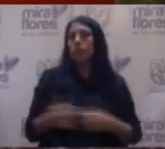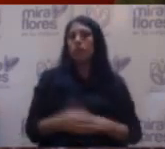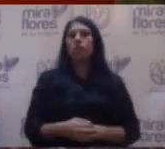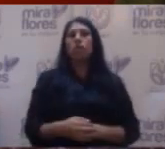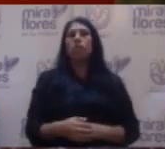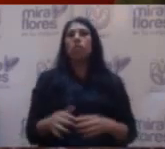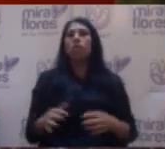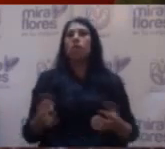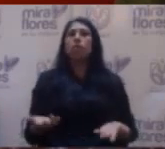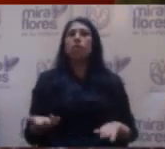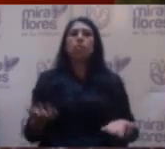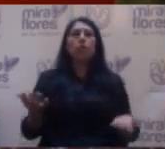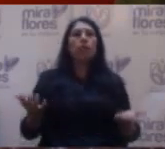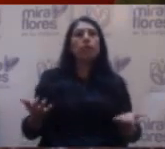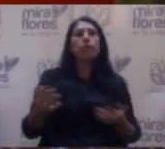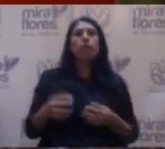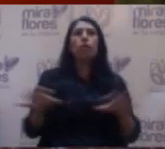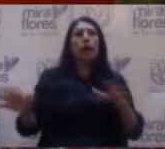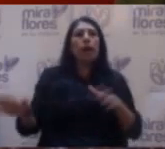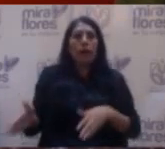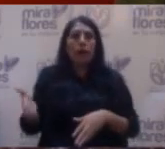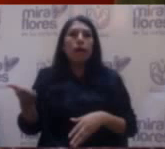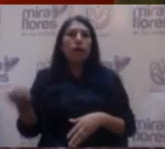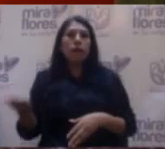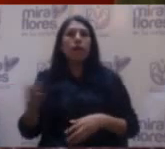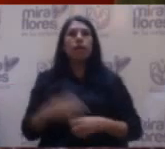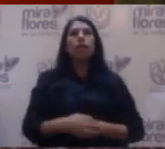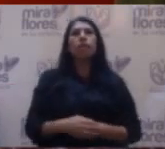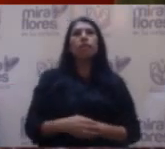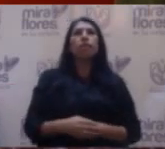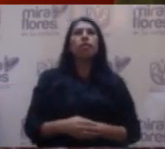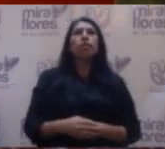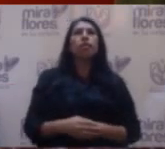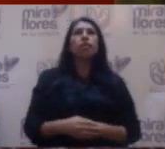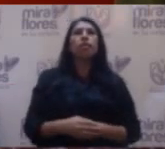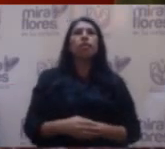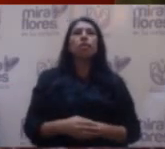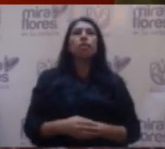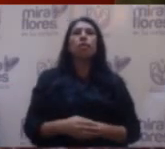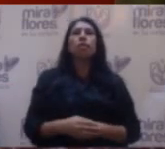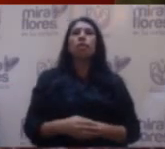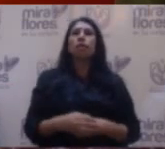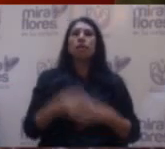paralelo, hay una serie de notificaciones realizadas hasta la fecha.